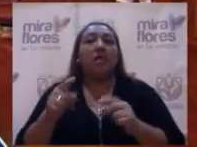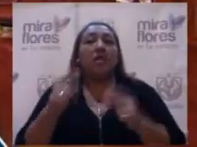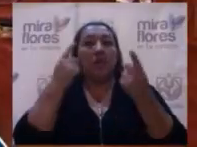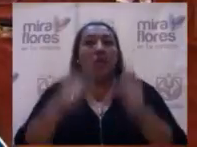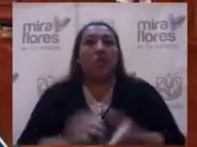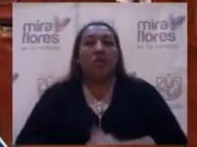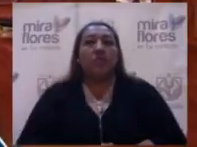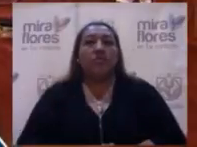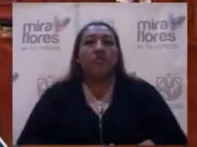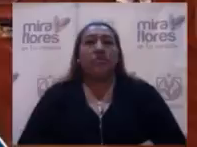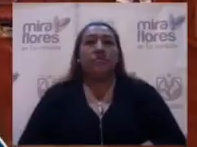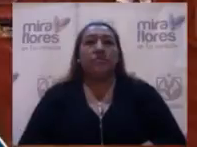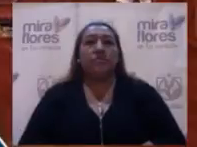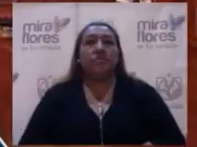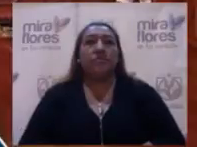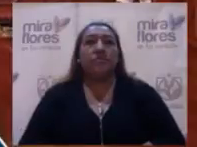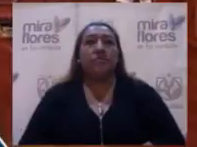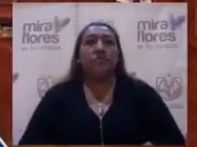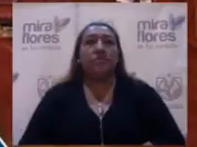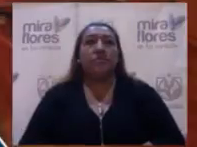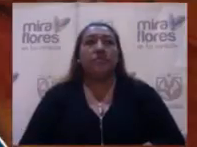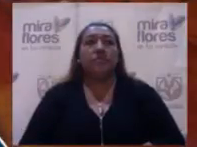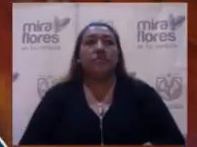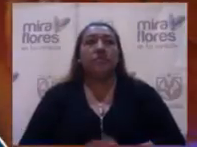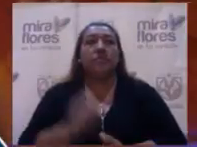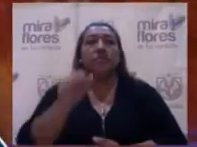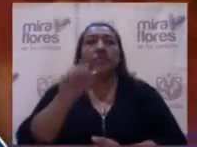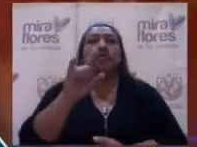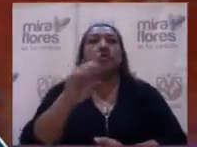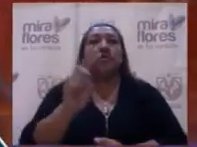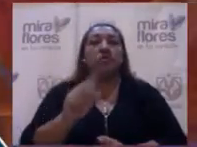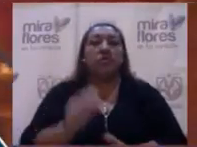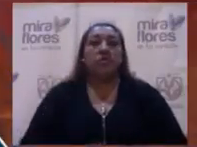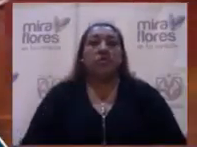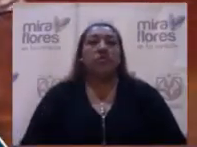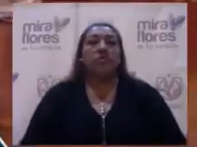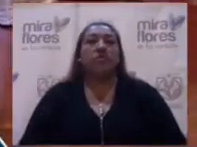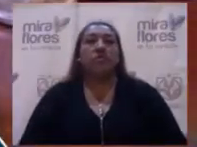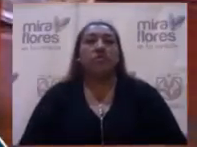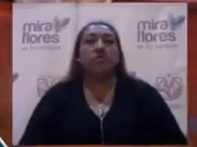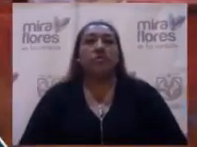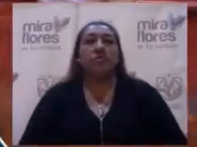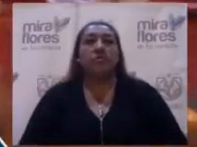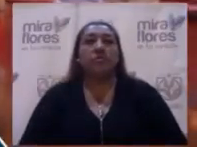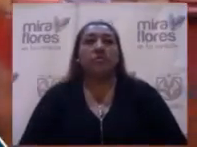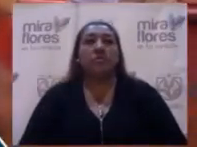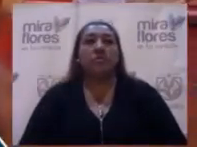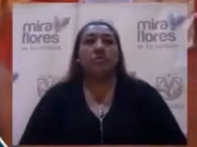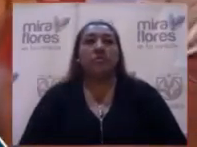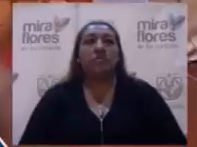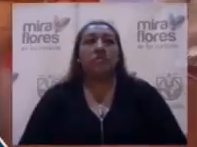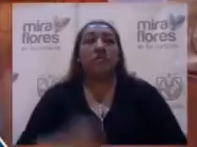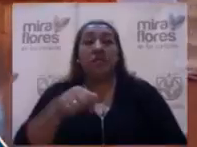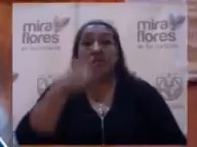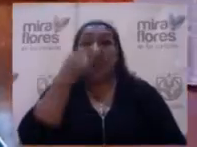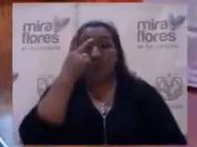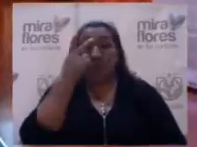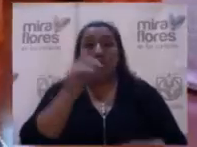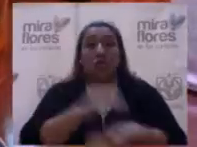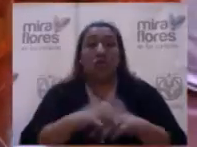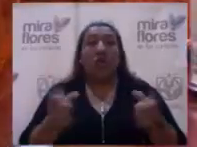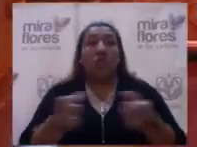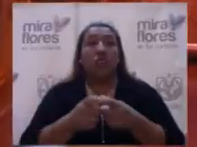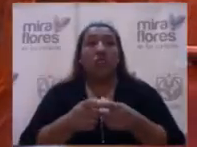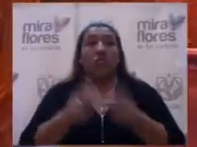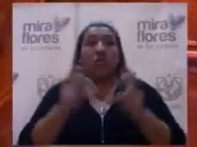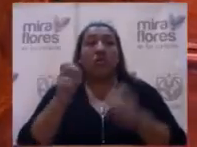acuerdo. Al debate. Señor Sousa, tiene el uso de la palabra. Gracias. Esto lo vimos en la Comisión de Asuntos Jurídicos.